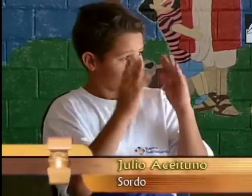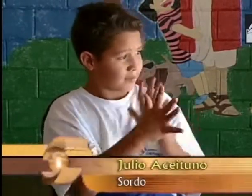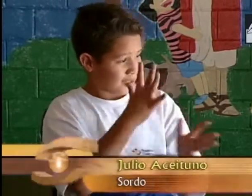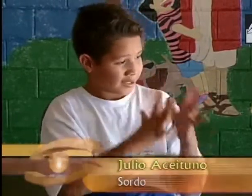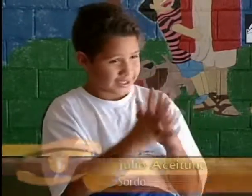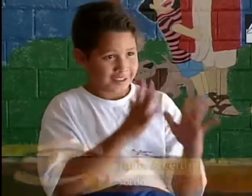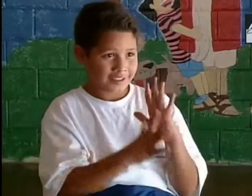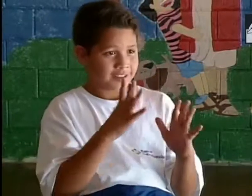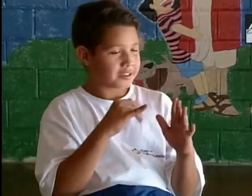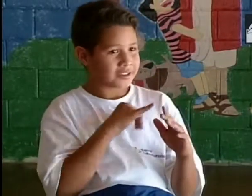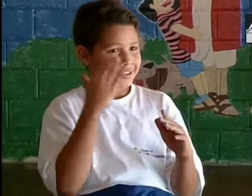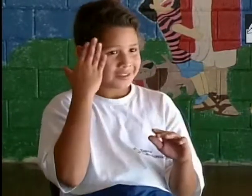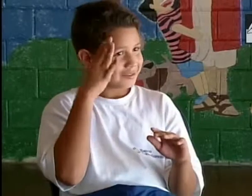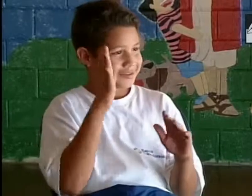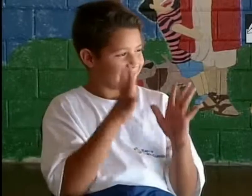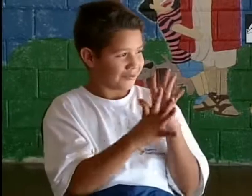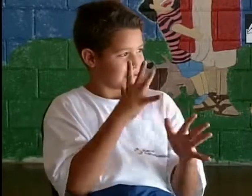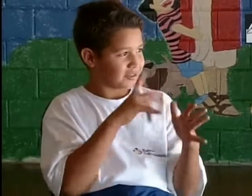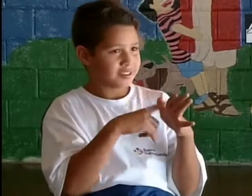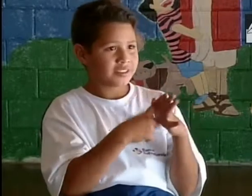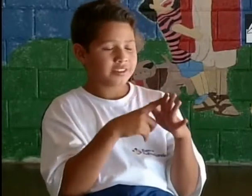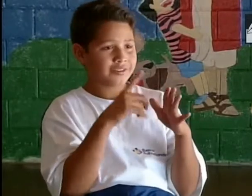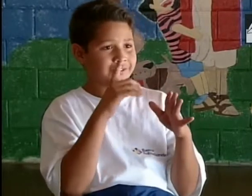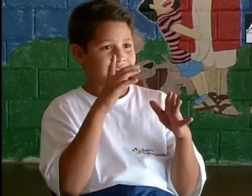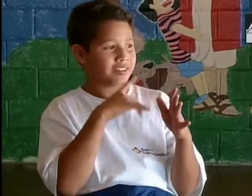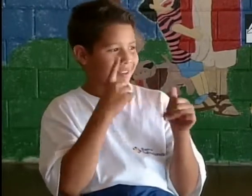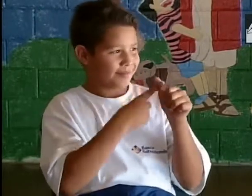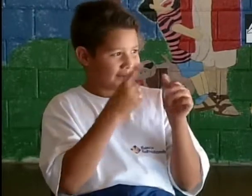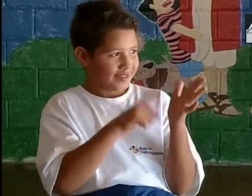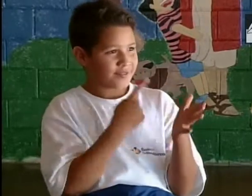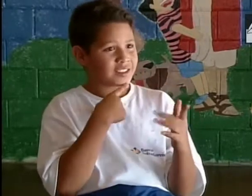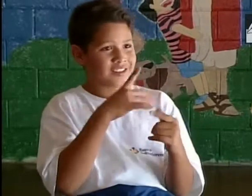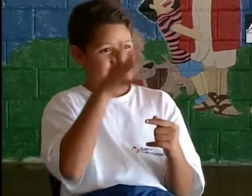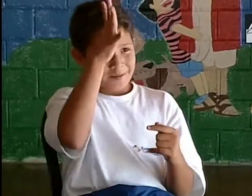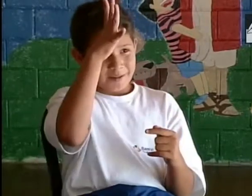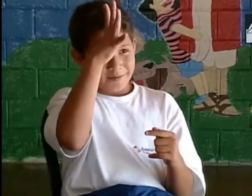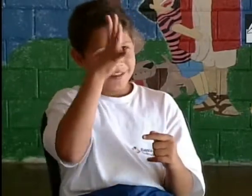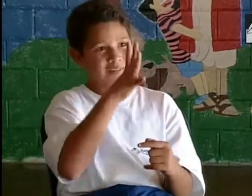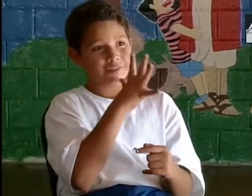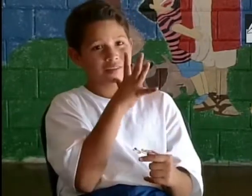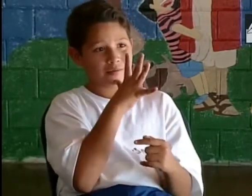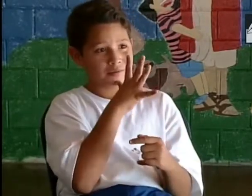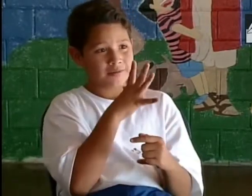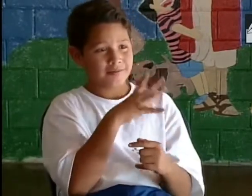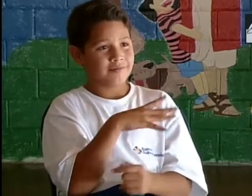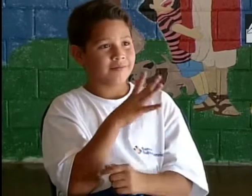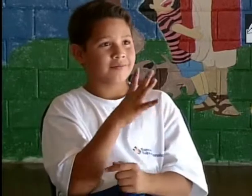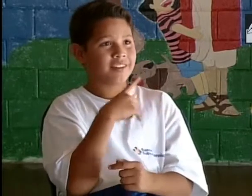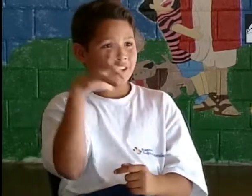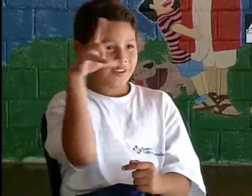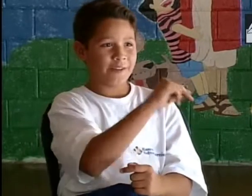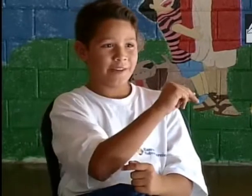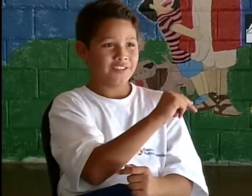el lenguaje de señas. Yo no sabía el lenguaje de señas. Entonces, la primera vez, mi